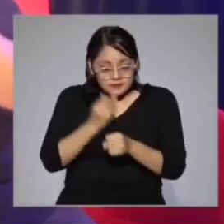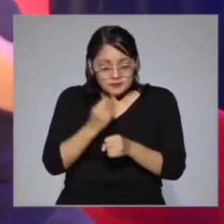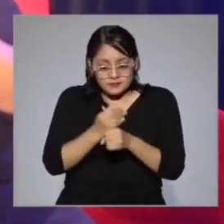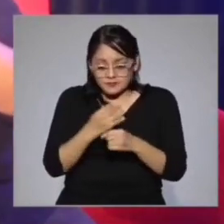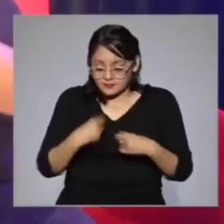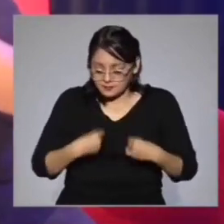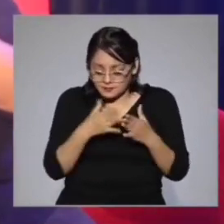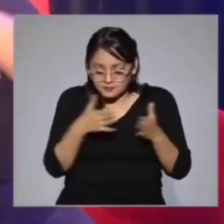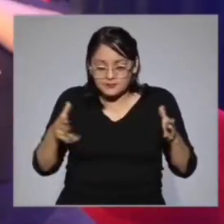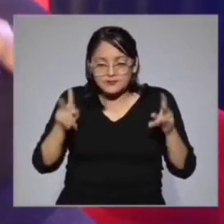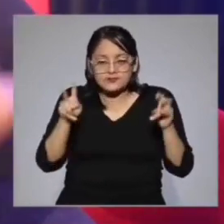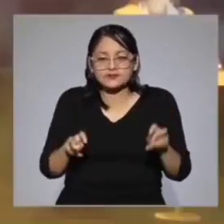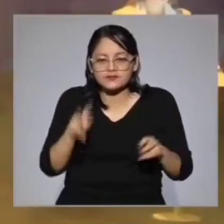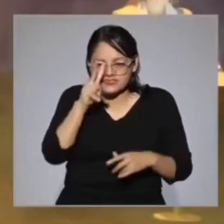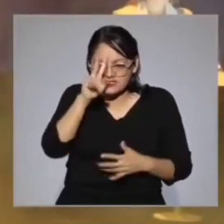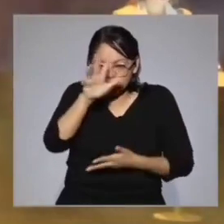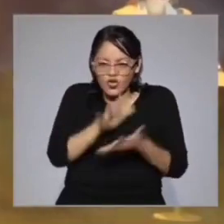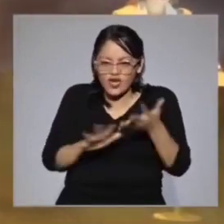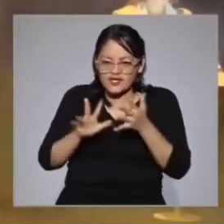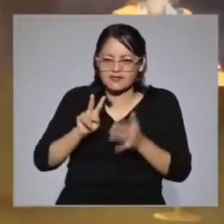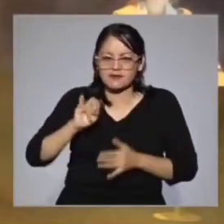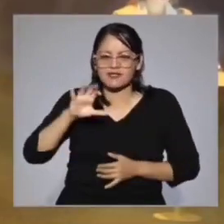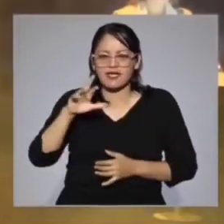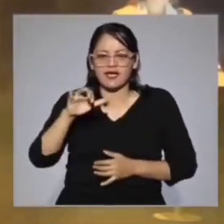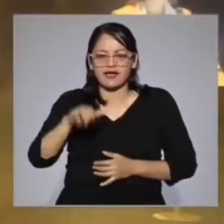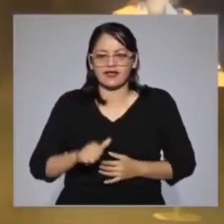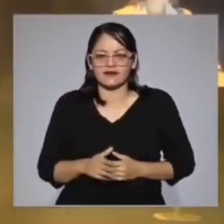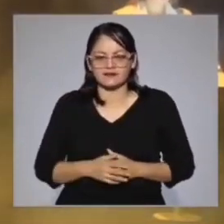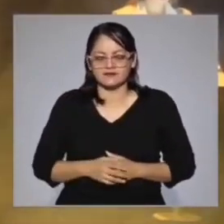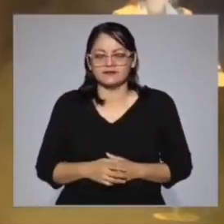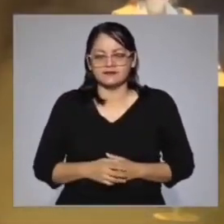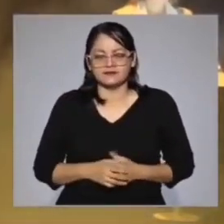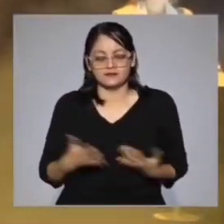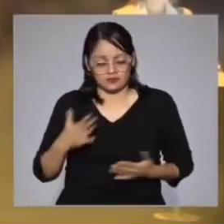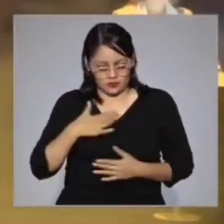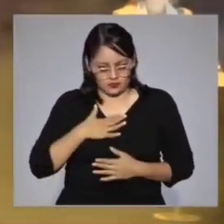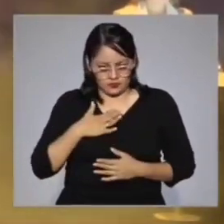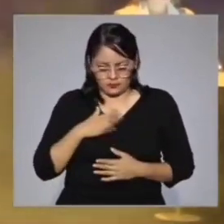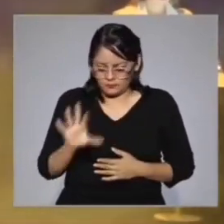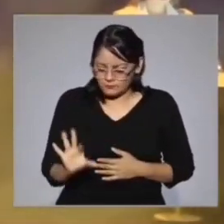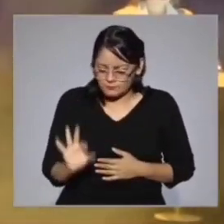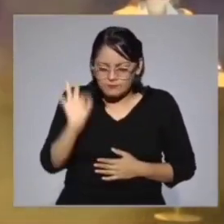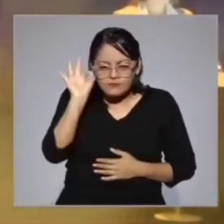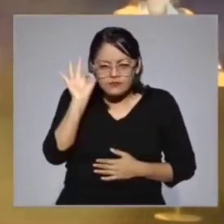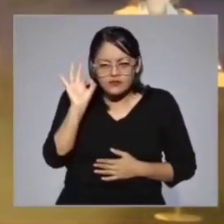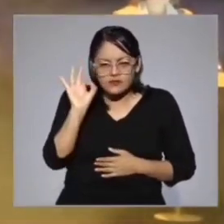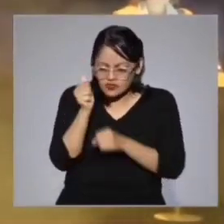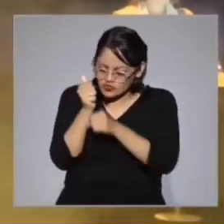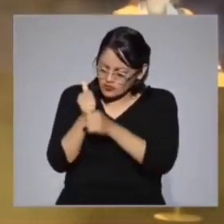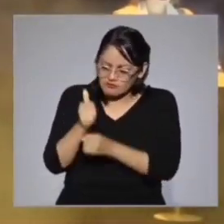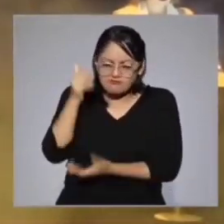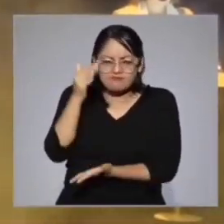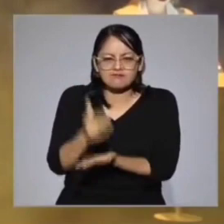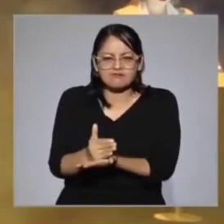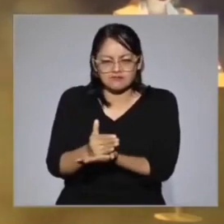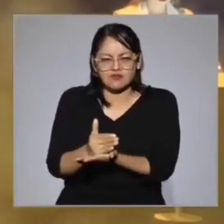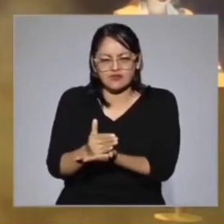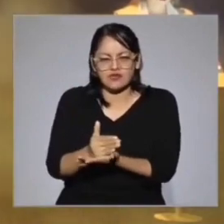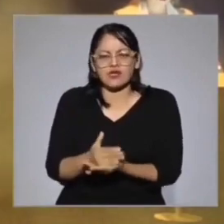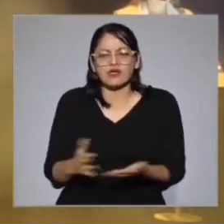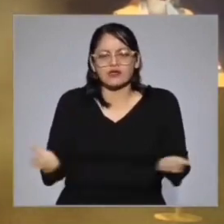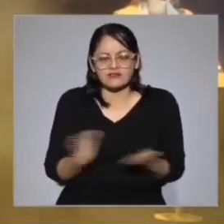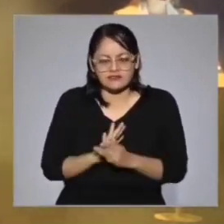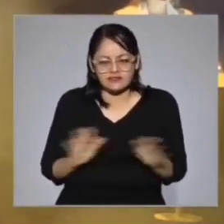apartado sobre la violencia vicaria. Yo elijo acabar con el sufrimiento de mi pequeño.